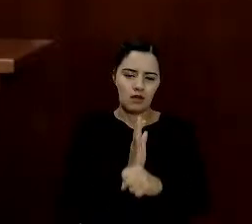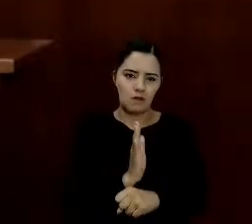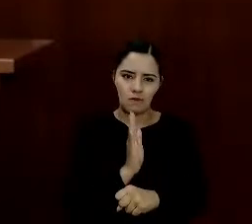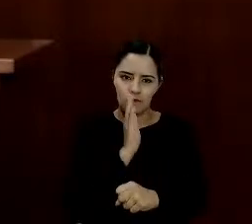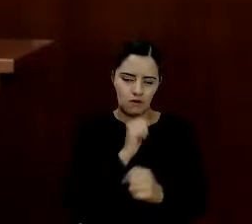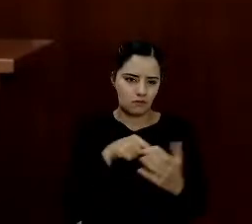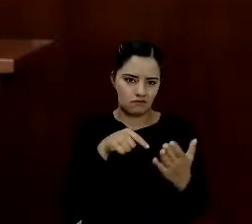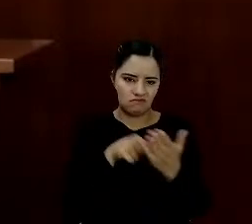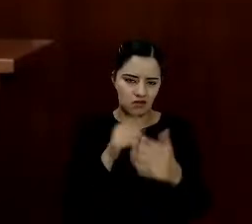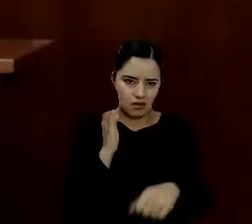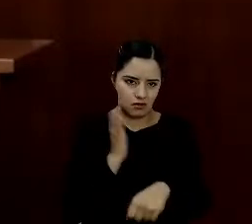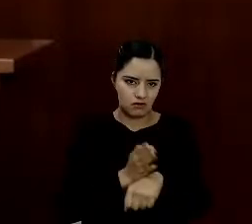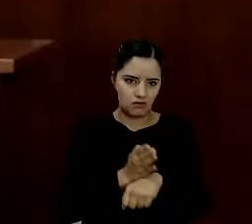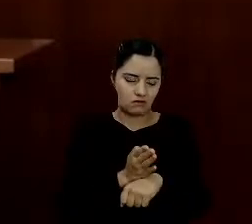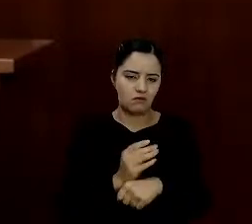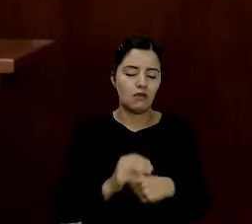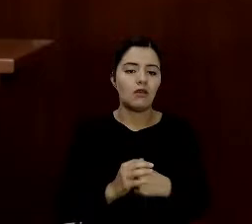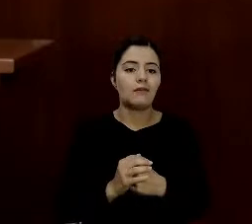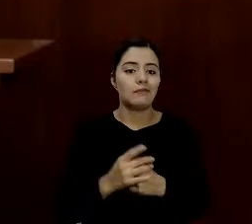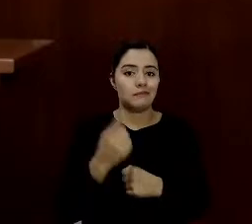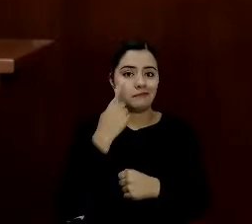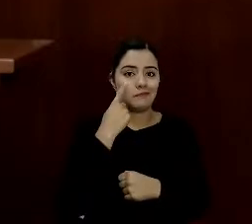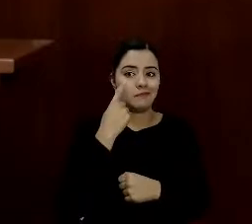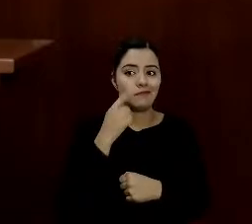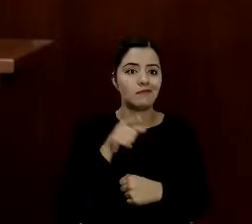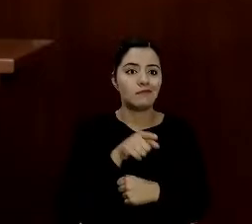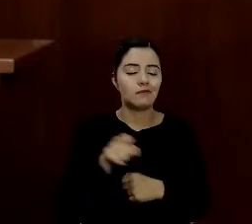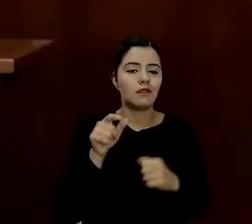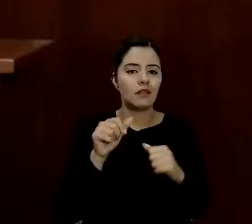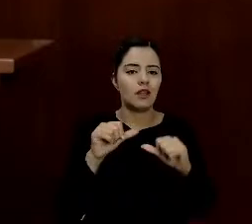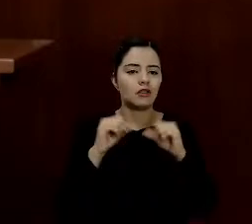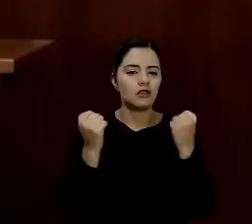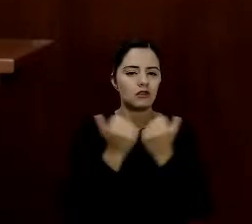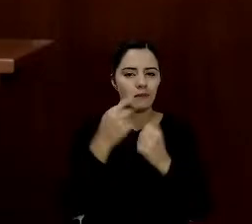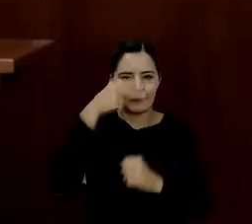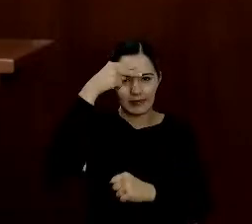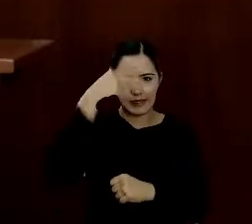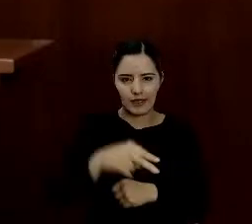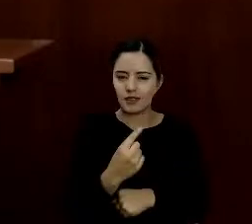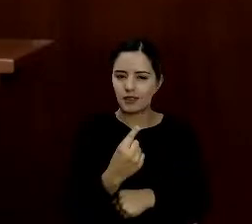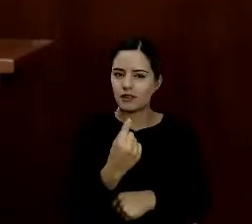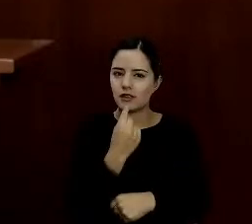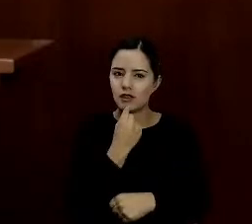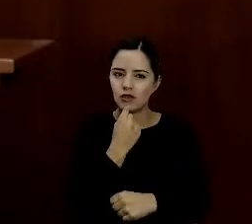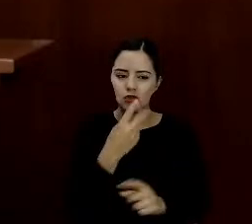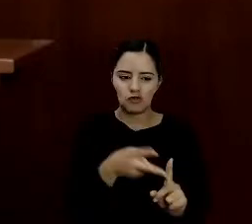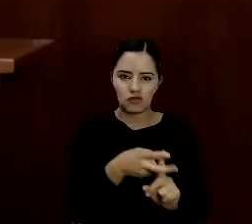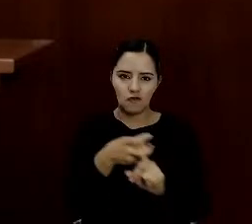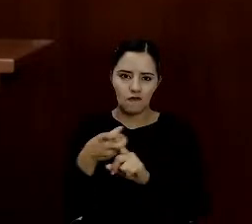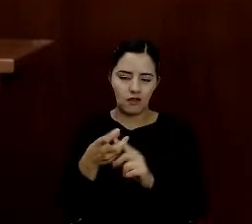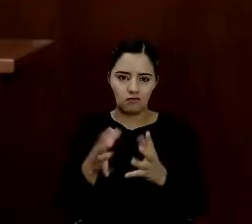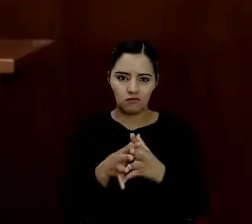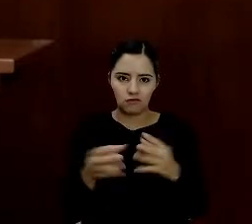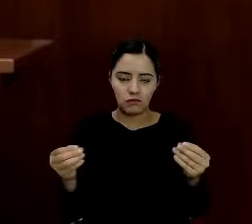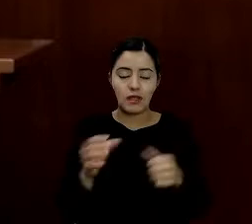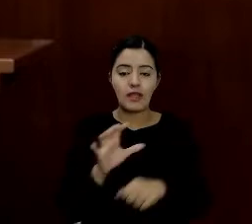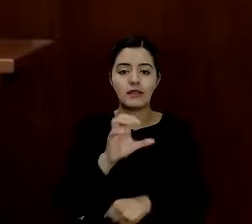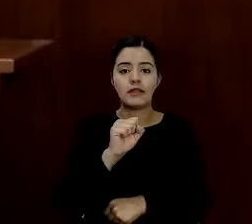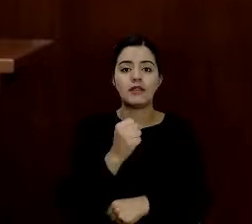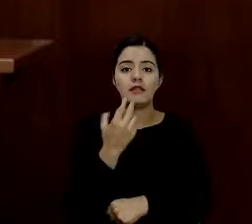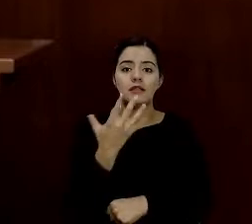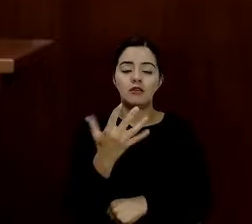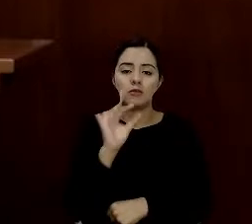de acuerdo con la asociación mexicana de niños robados y desaparecidos el 65% de los casos